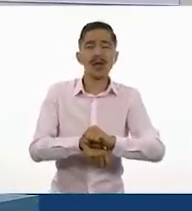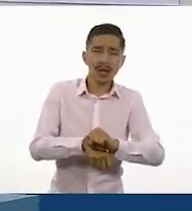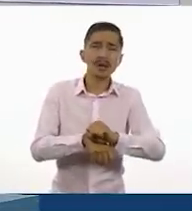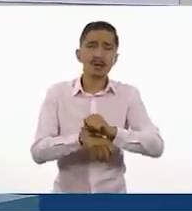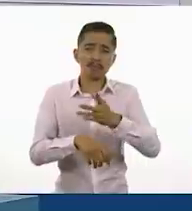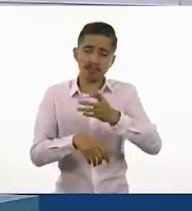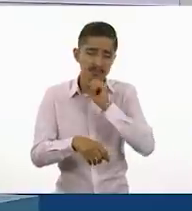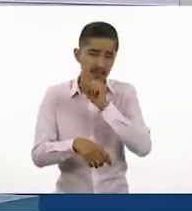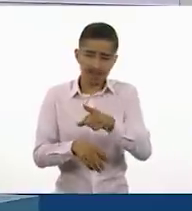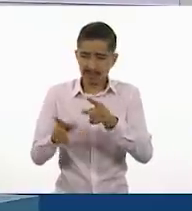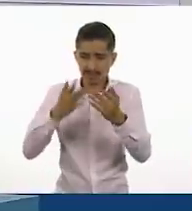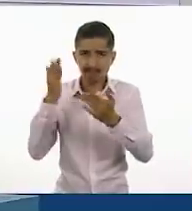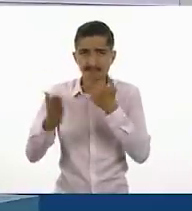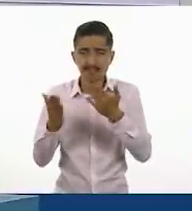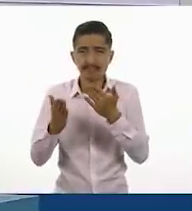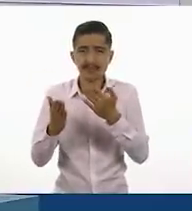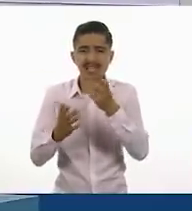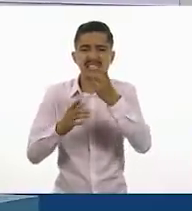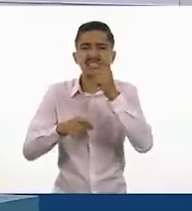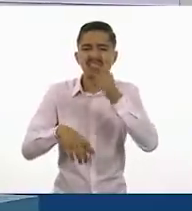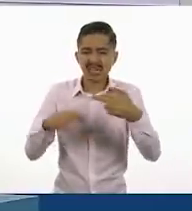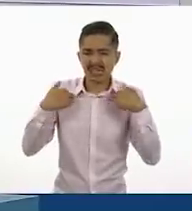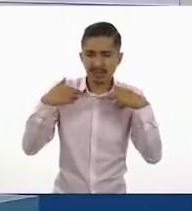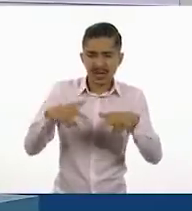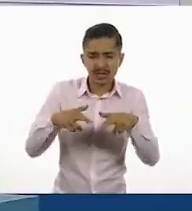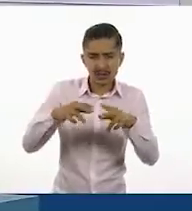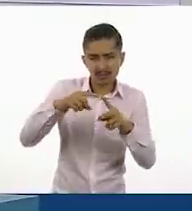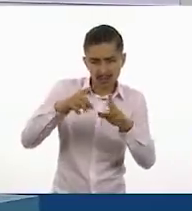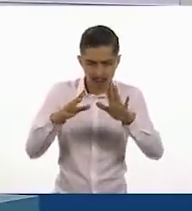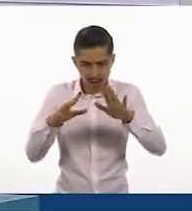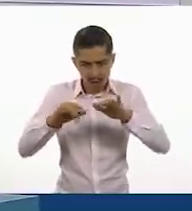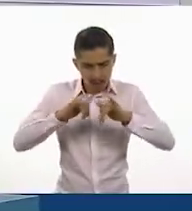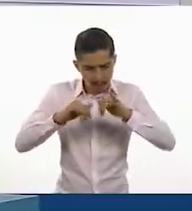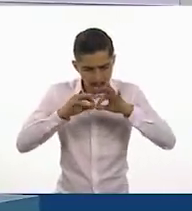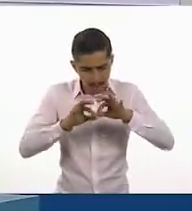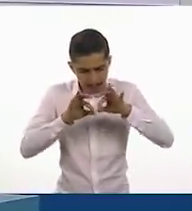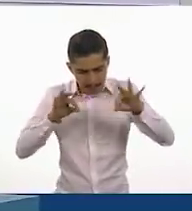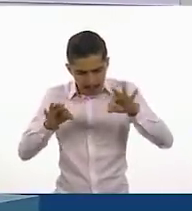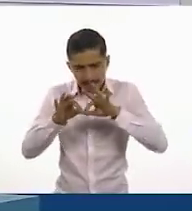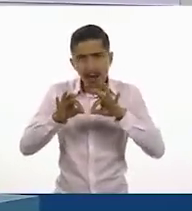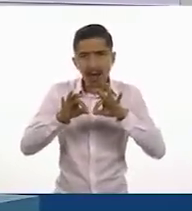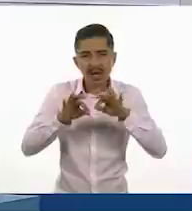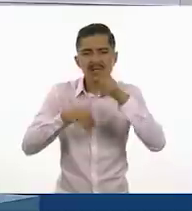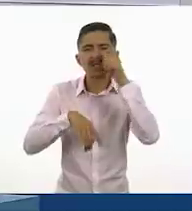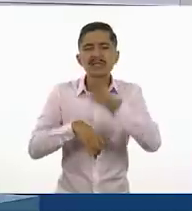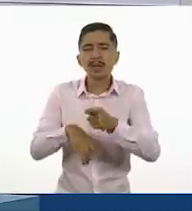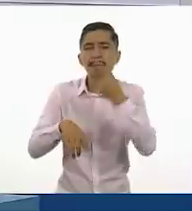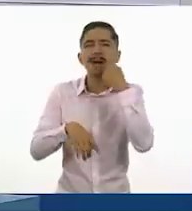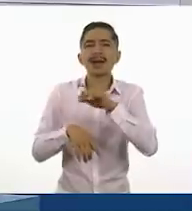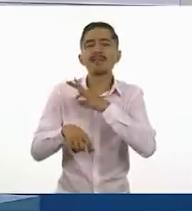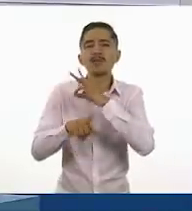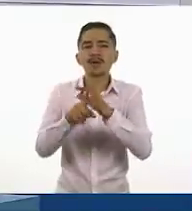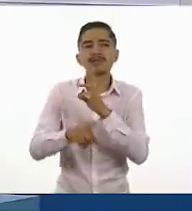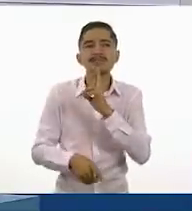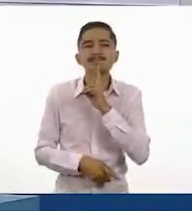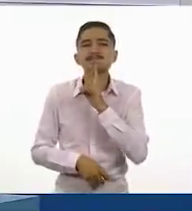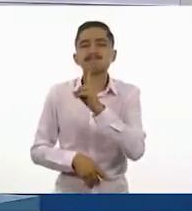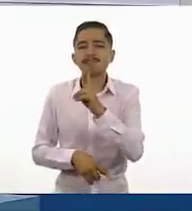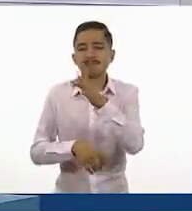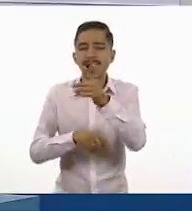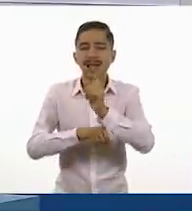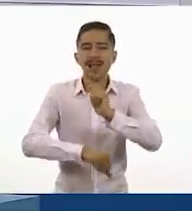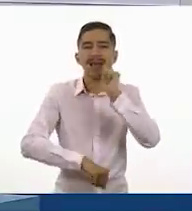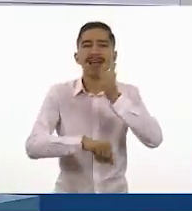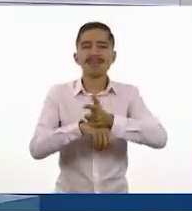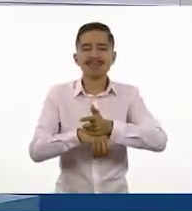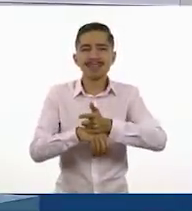acordarnos qué es lo que representa una escala y poder interpretar su significado para llegar a las operaciones con las que encontraremos